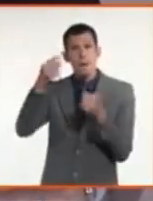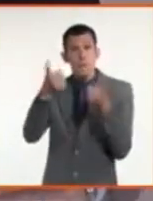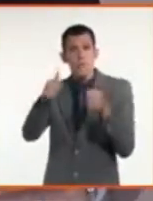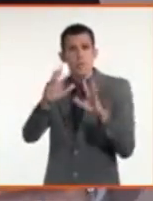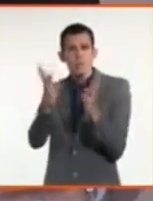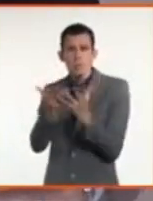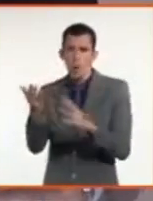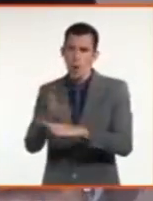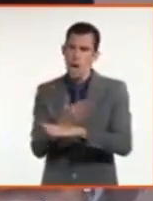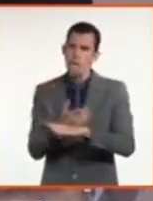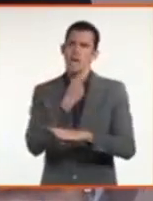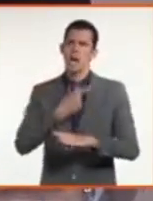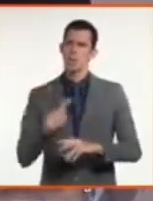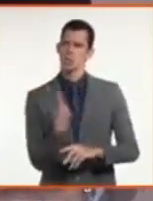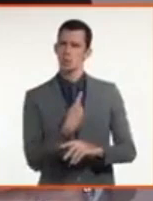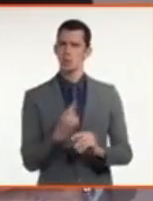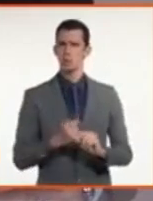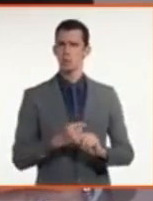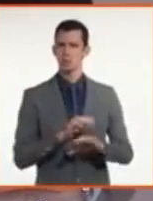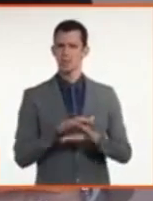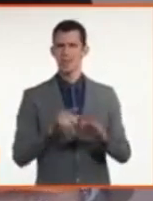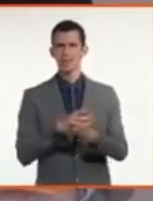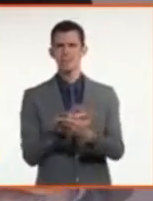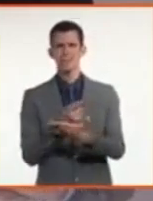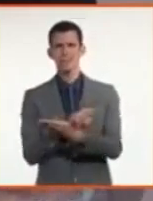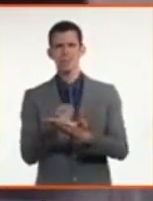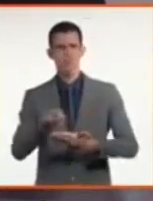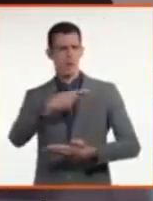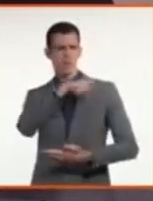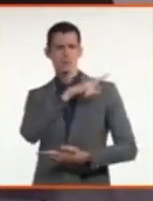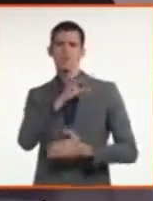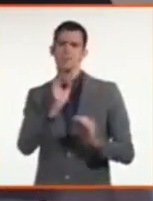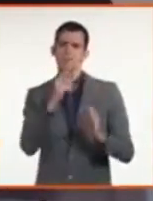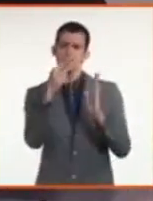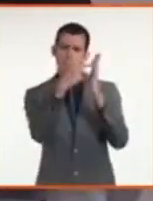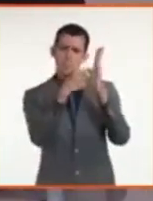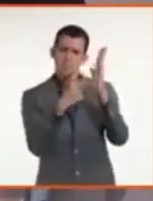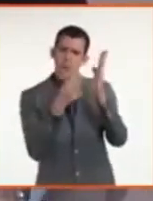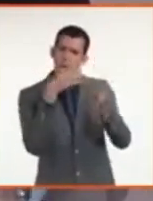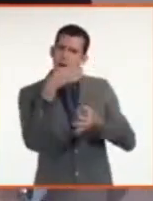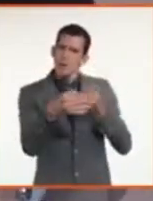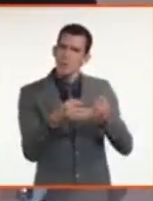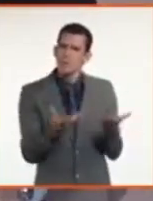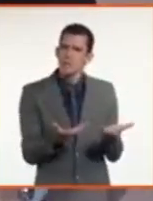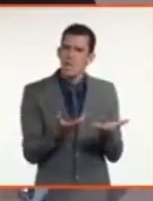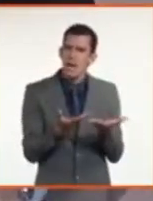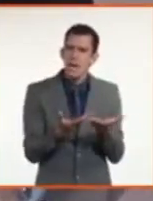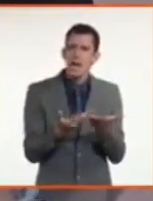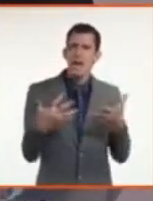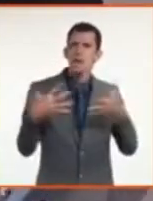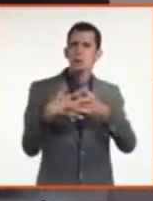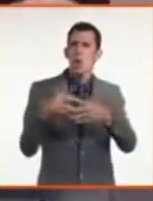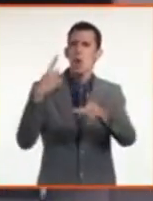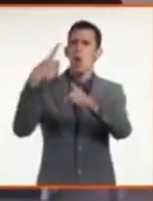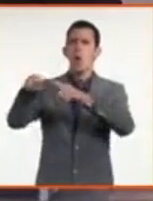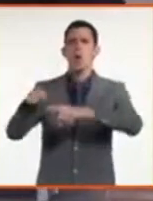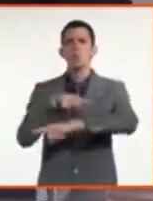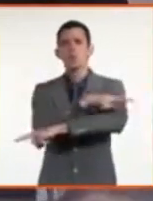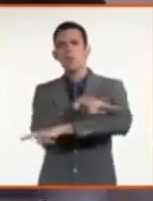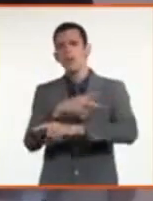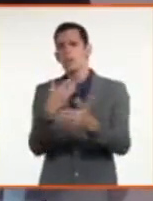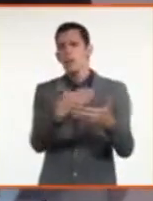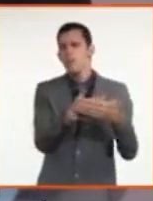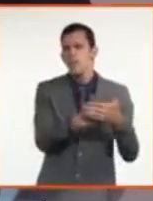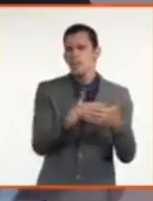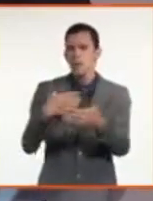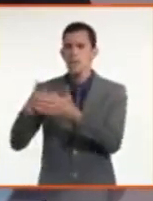el incremento de los afecta a las que se vieron la semana anterior aquí asociada a la participación de la inversión extranjera en el comercio mayorista la inversión extranjera en el